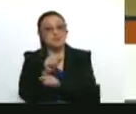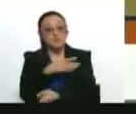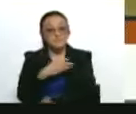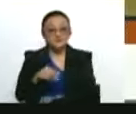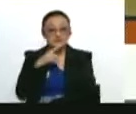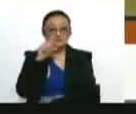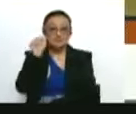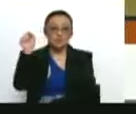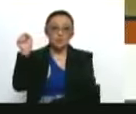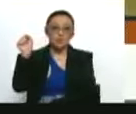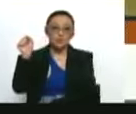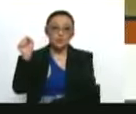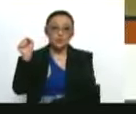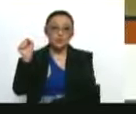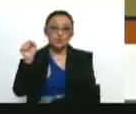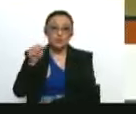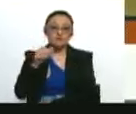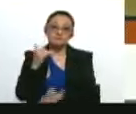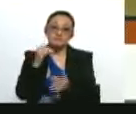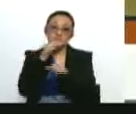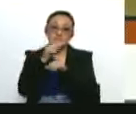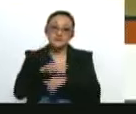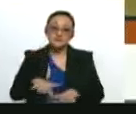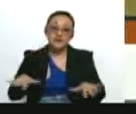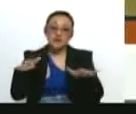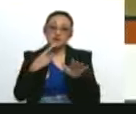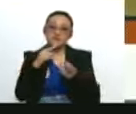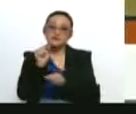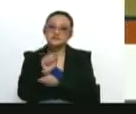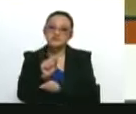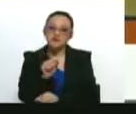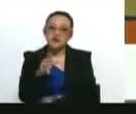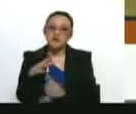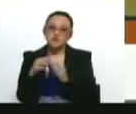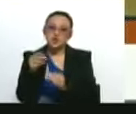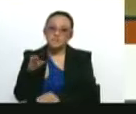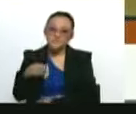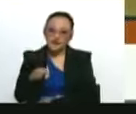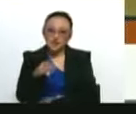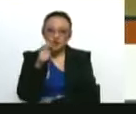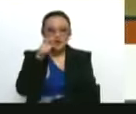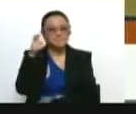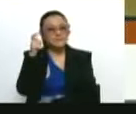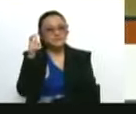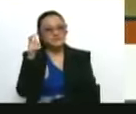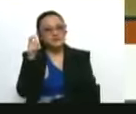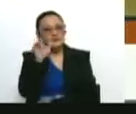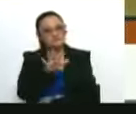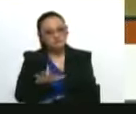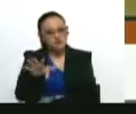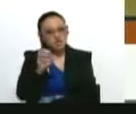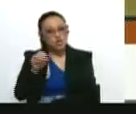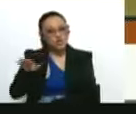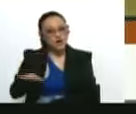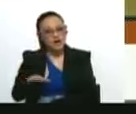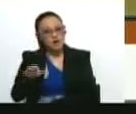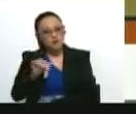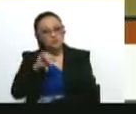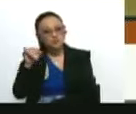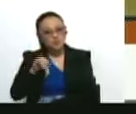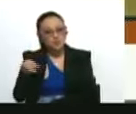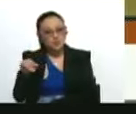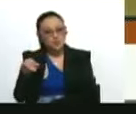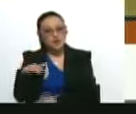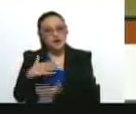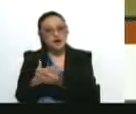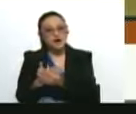presidente. Enviamos un mensaje y le decía a nuestros pescadores, a nuestros campesinos, que a lo largo de toda la costa, desde el Zulia